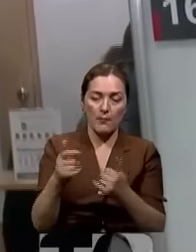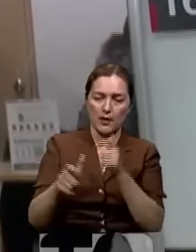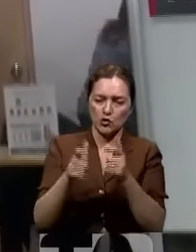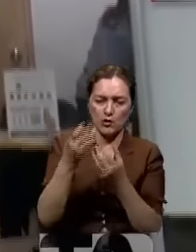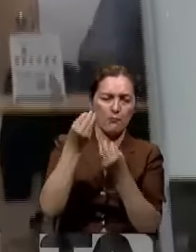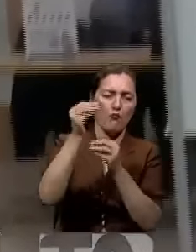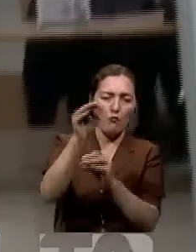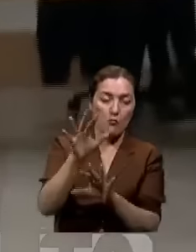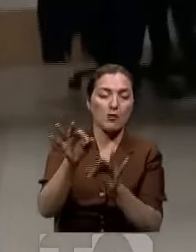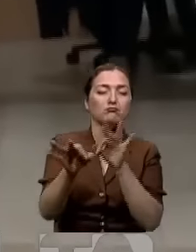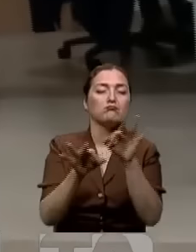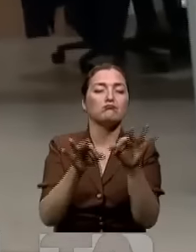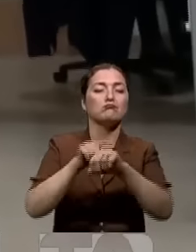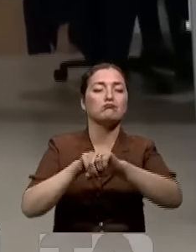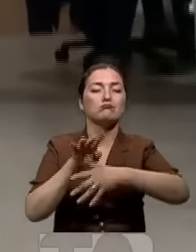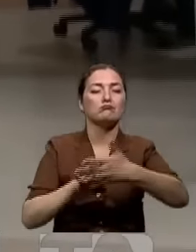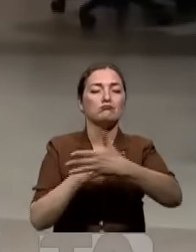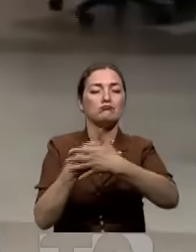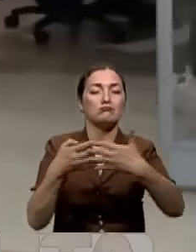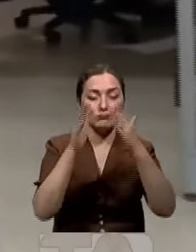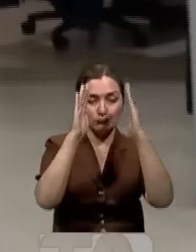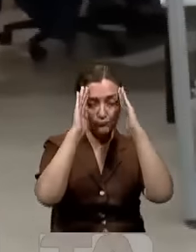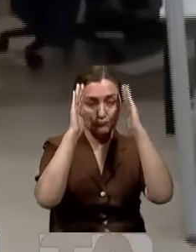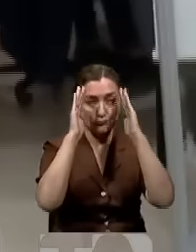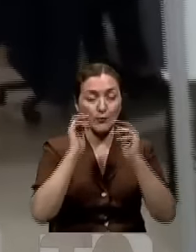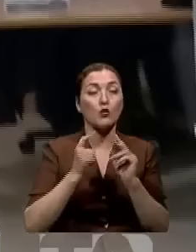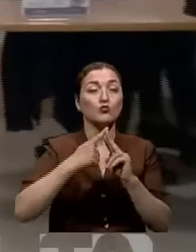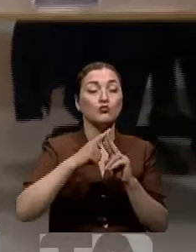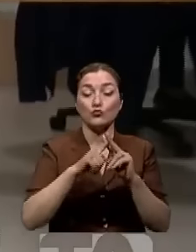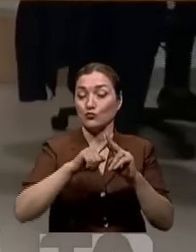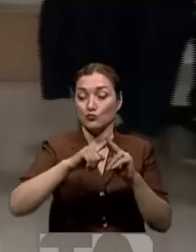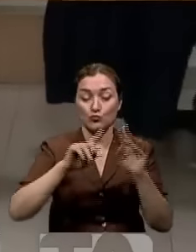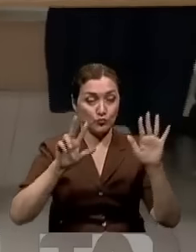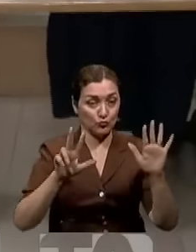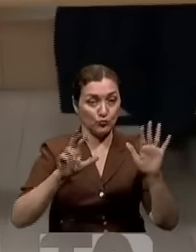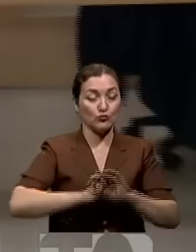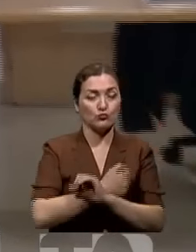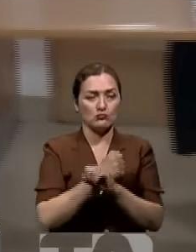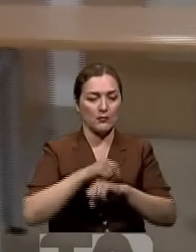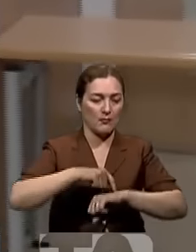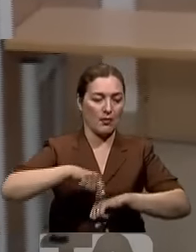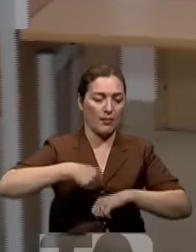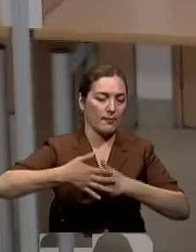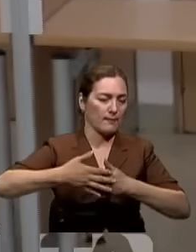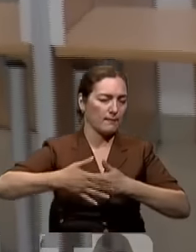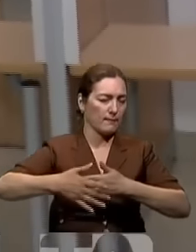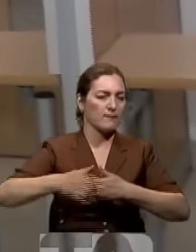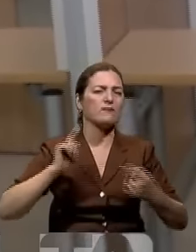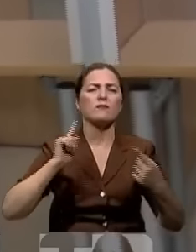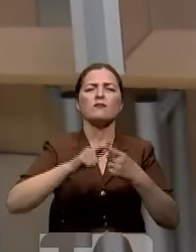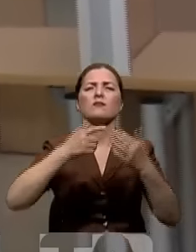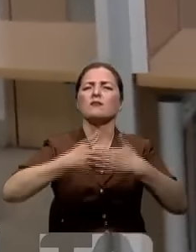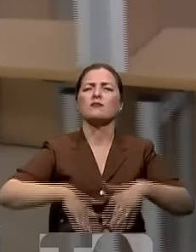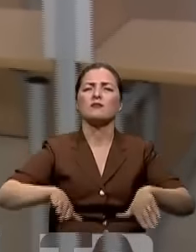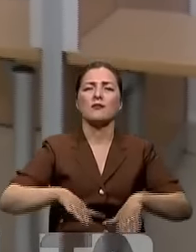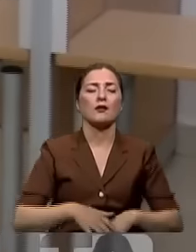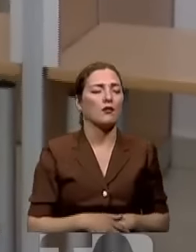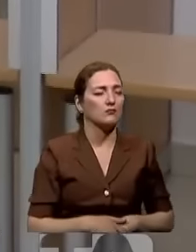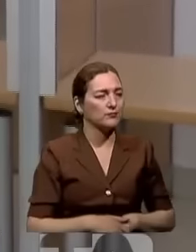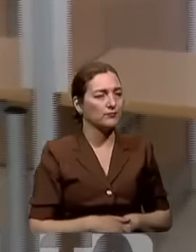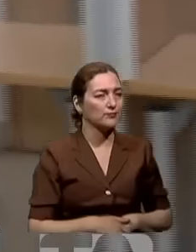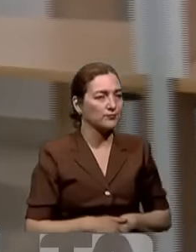mañana el horario de atención. Entiendo que empezó a las 8 de la mañana, ya está corriendo el tiempo y se extiende hasta qué hora. Vamos a estar en una